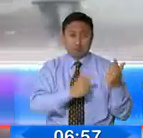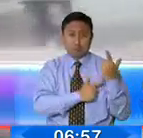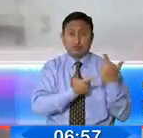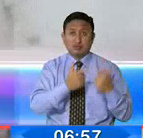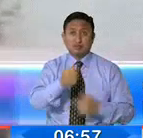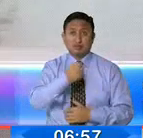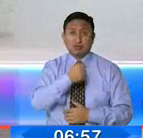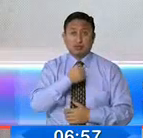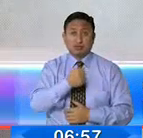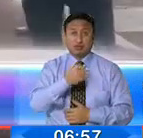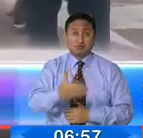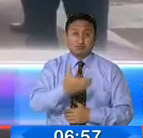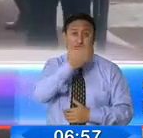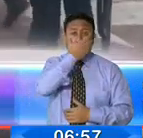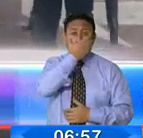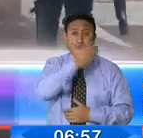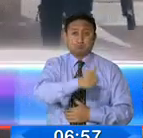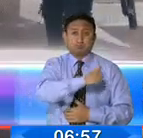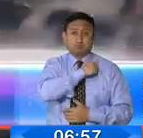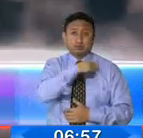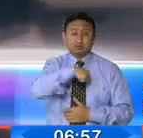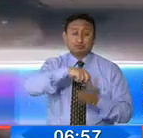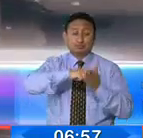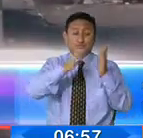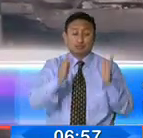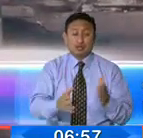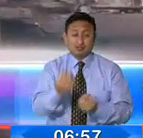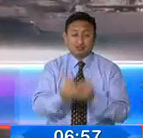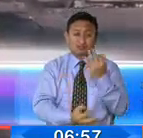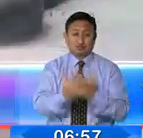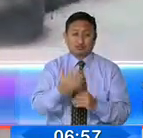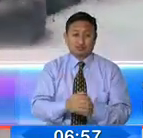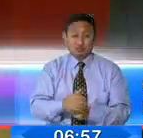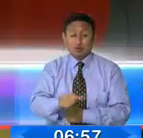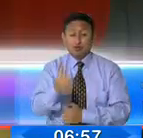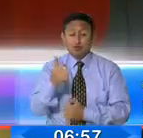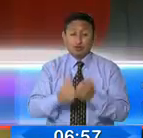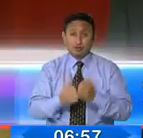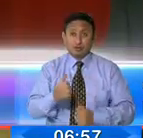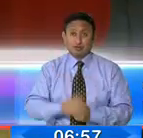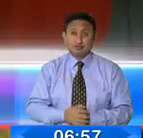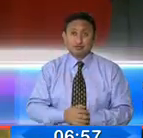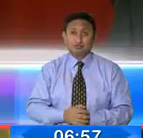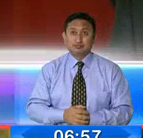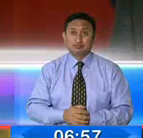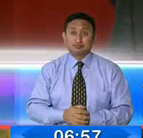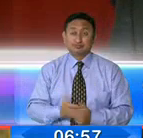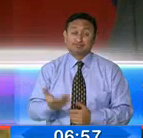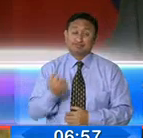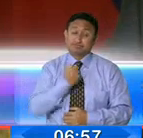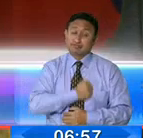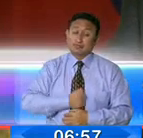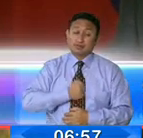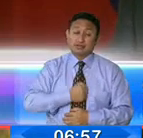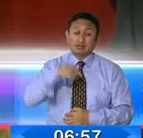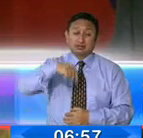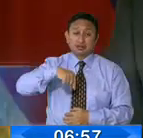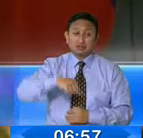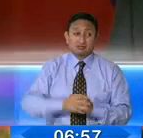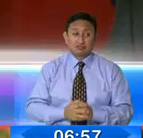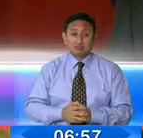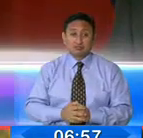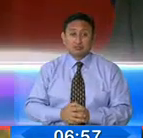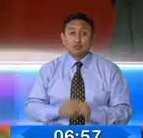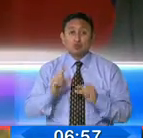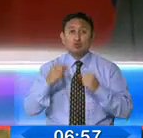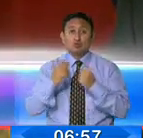y periodistas secuestrados, una contraloría quemada y otras barbaridades. Se ha convertido lastimosamente en el refugio de